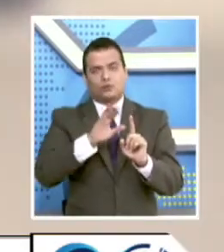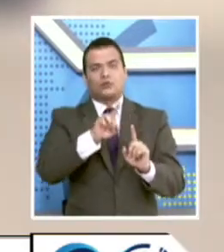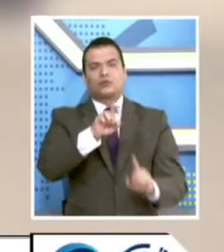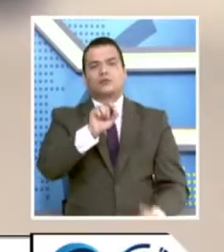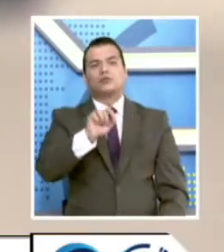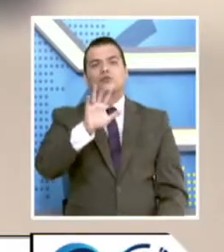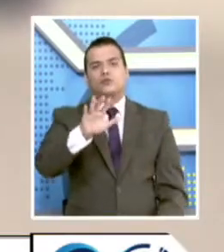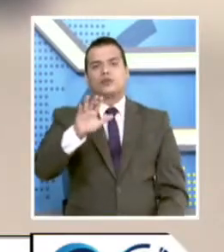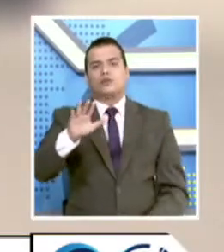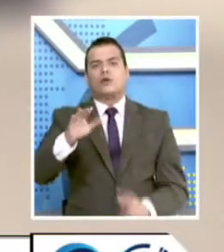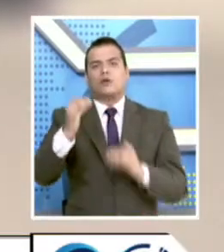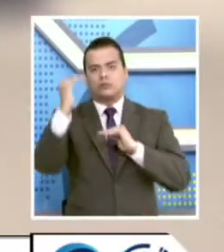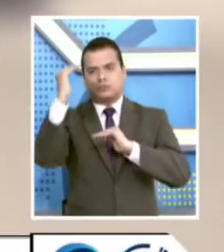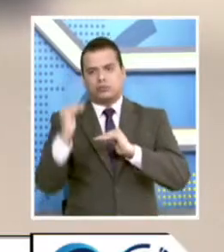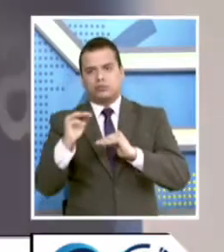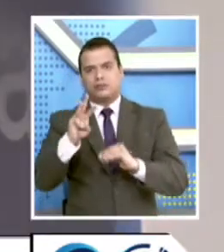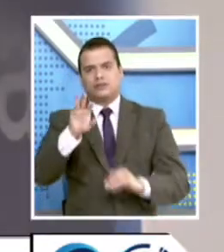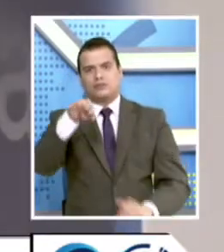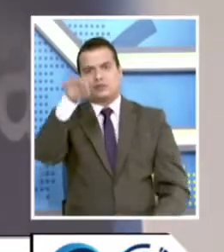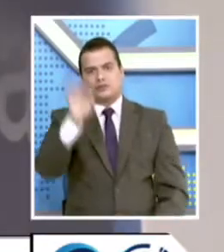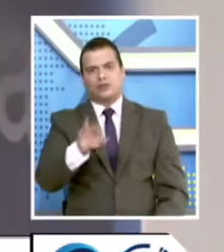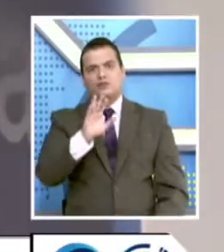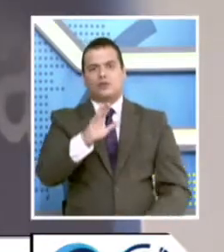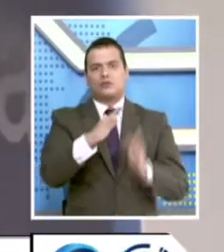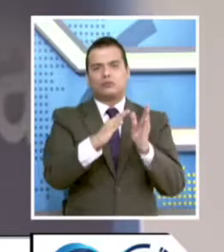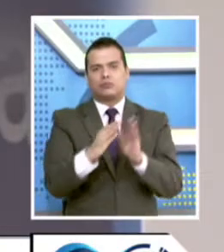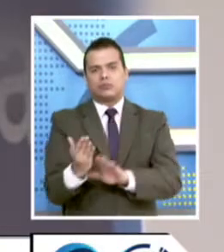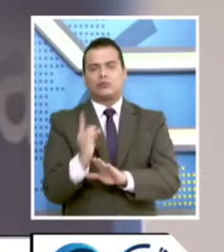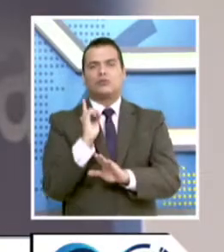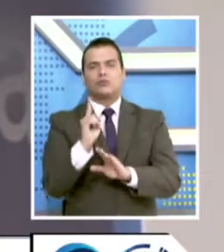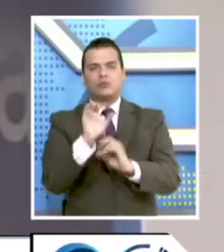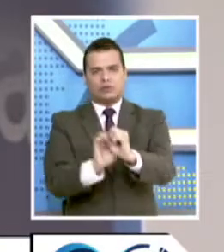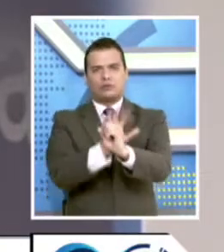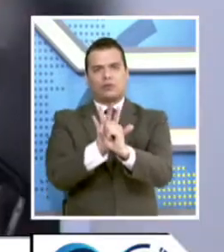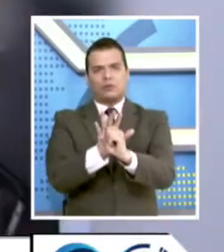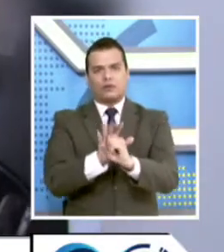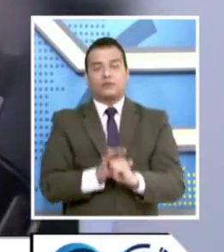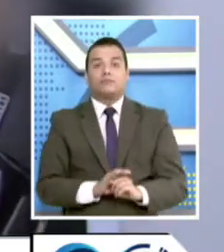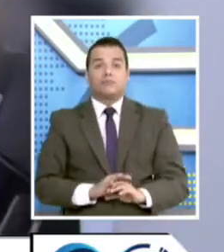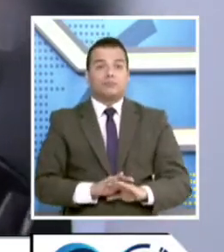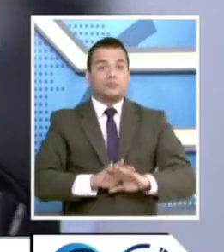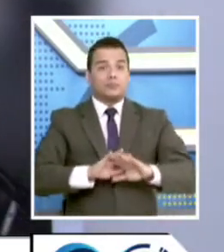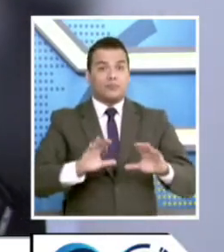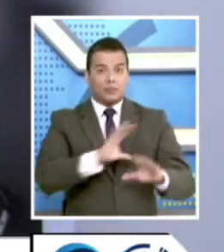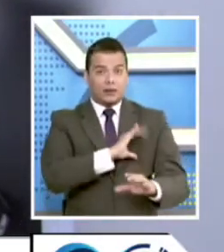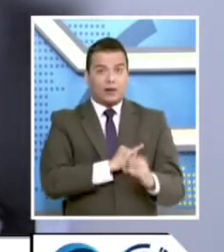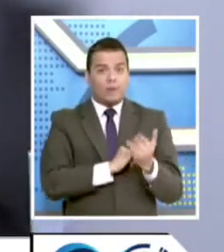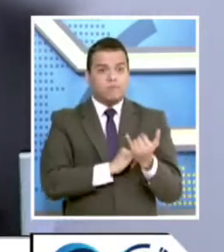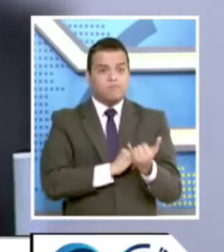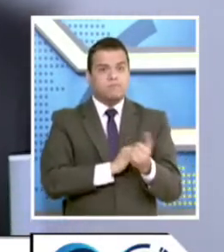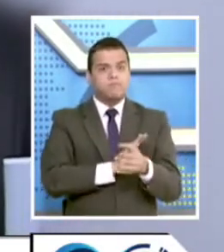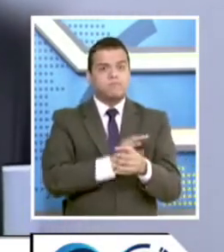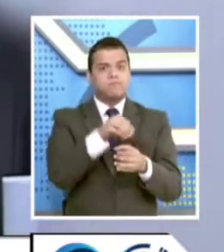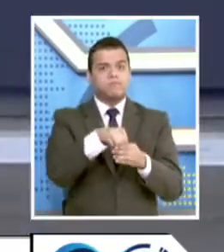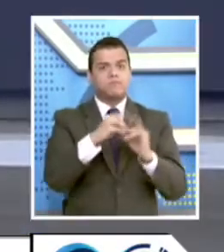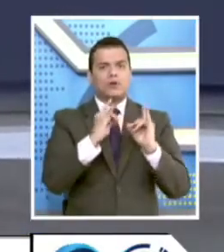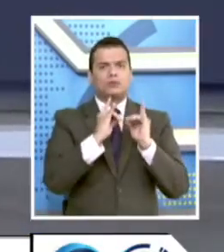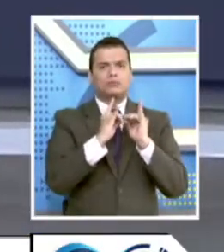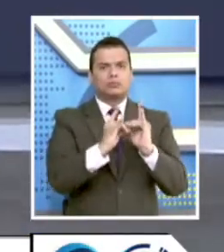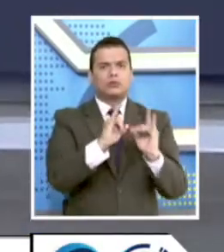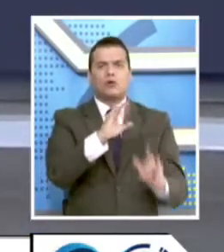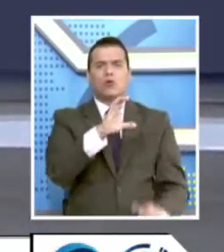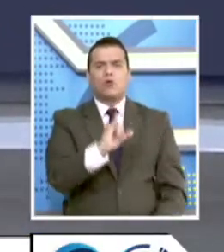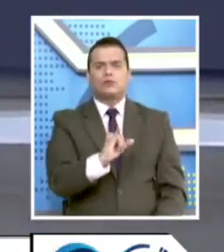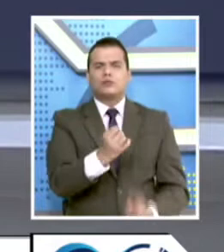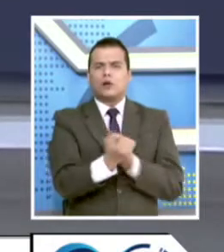6.5 a 3% la mortalidad de los pacientes. Actualmente Cali tiene una ocupación en las unidades de